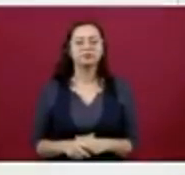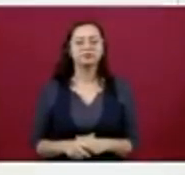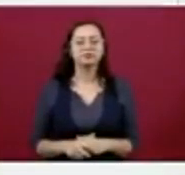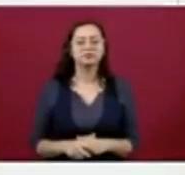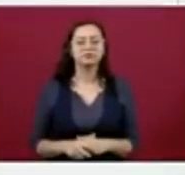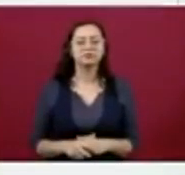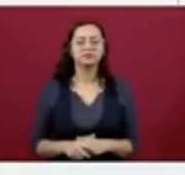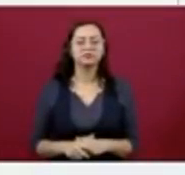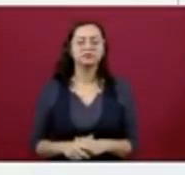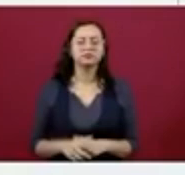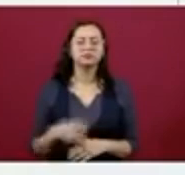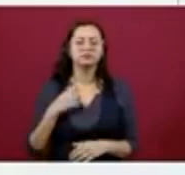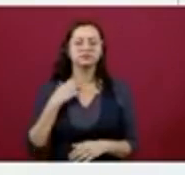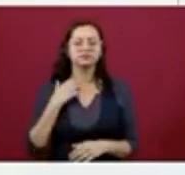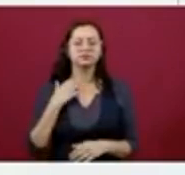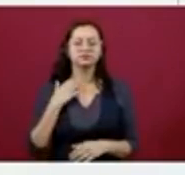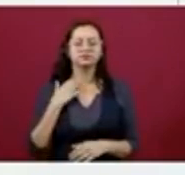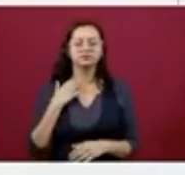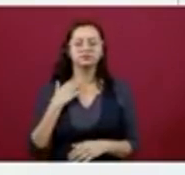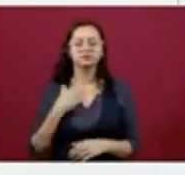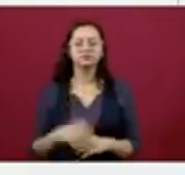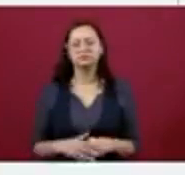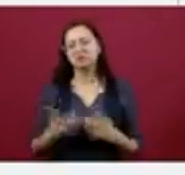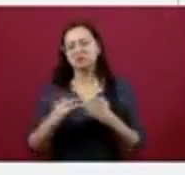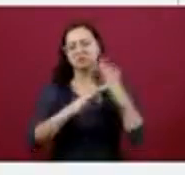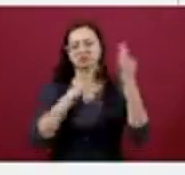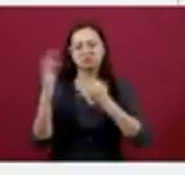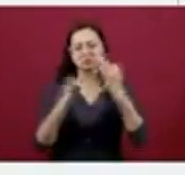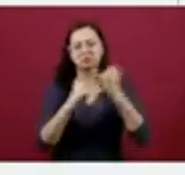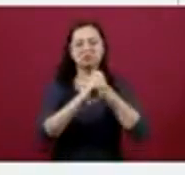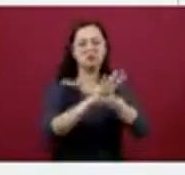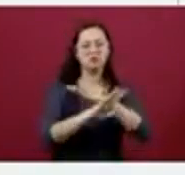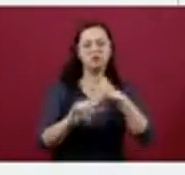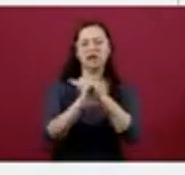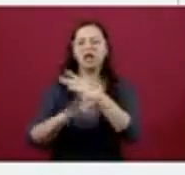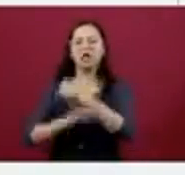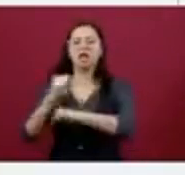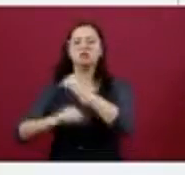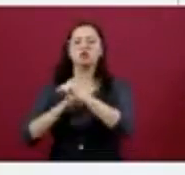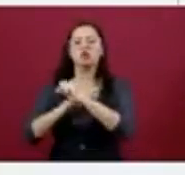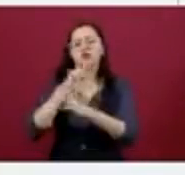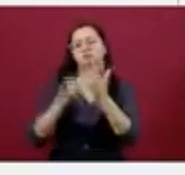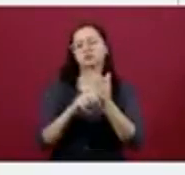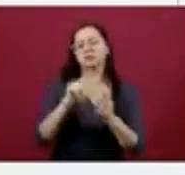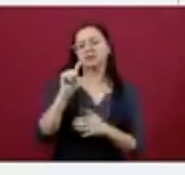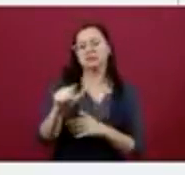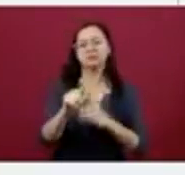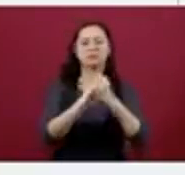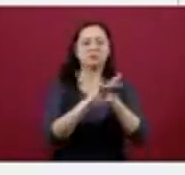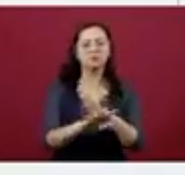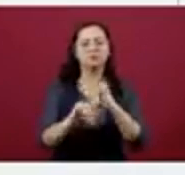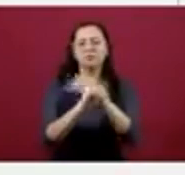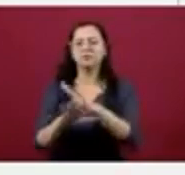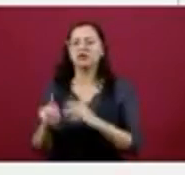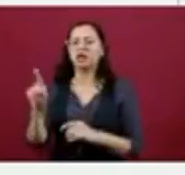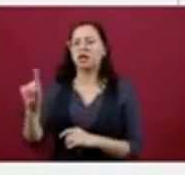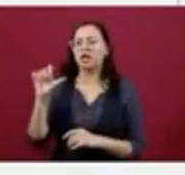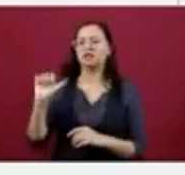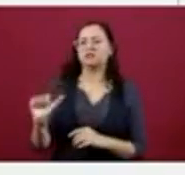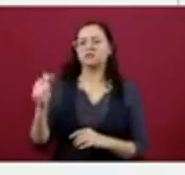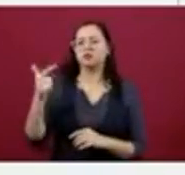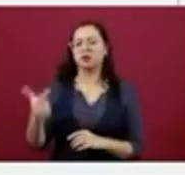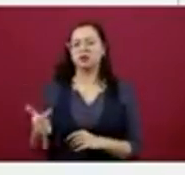información, incluso de varios medios, particularmente en 2017, donde se da cuenta que el archivo en general seguía